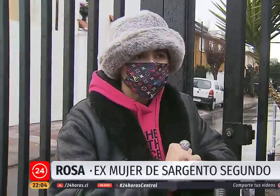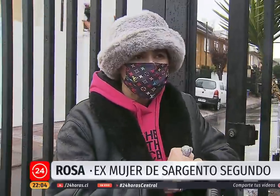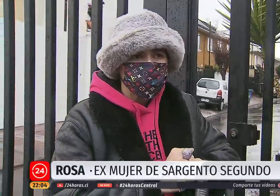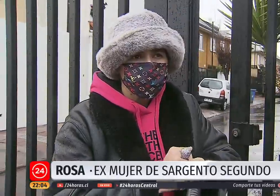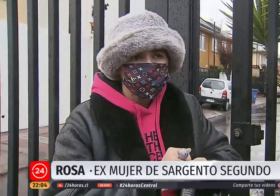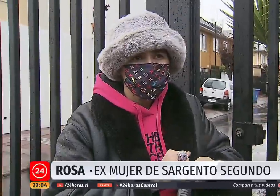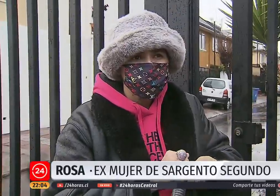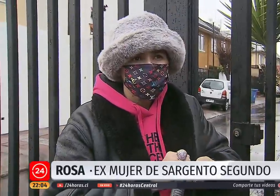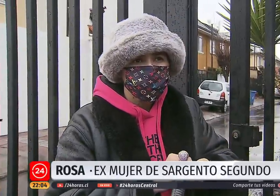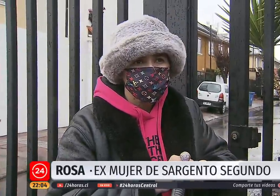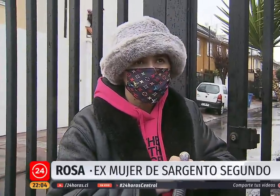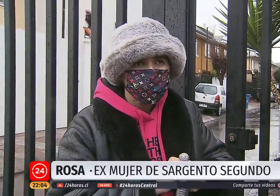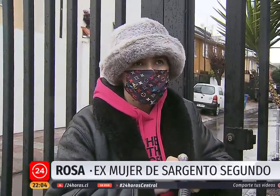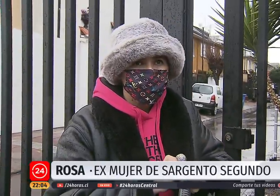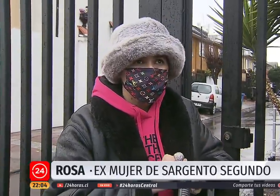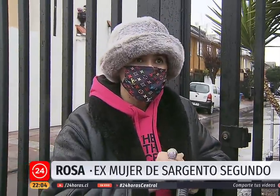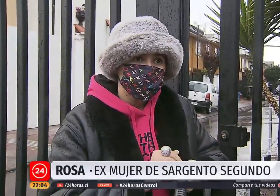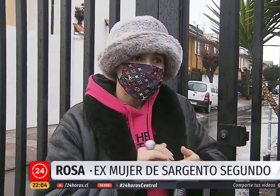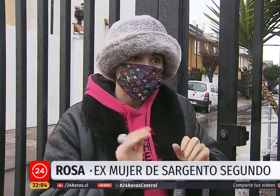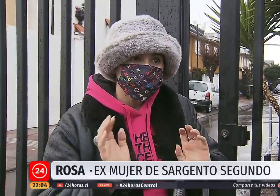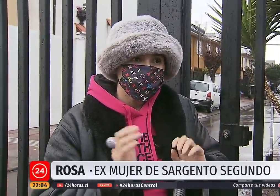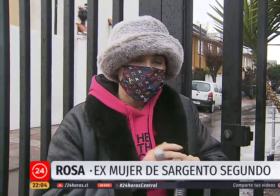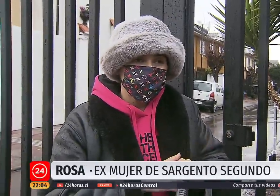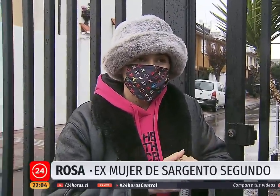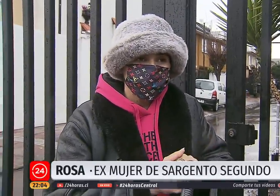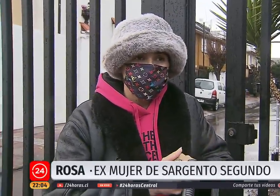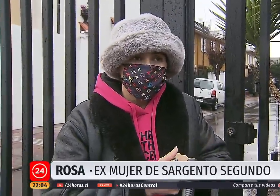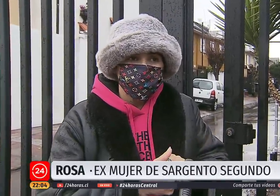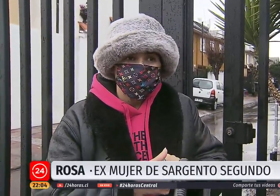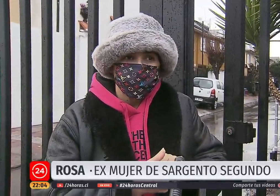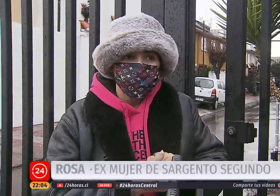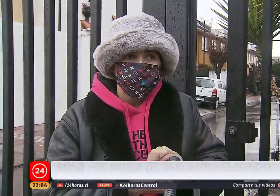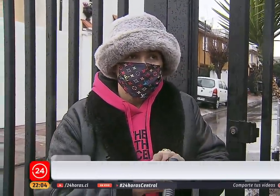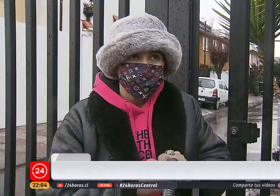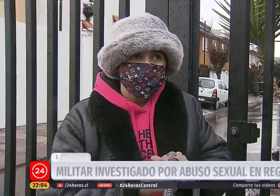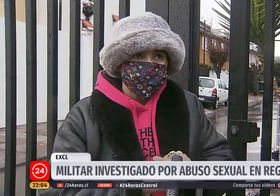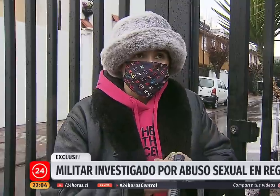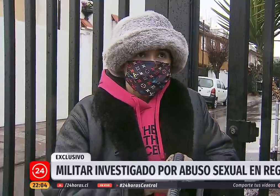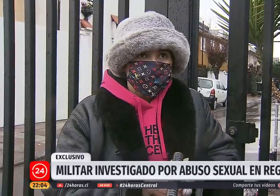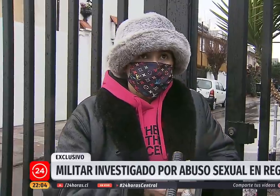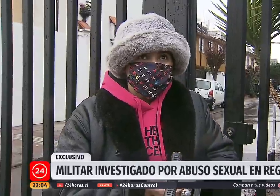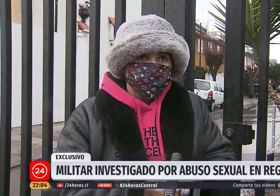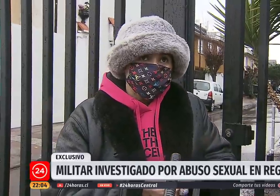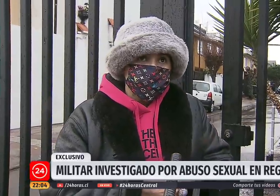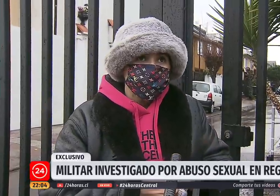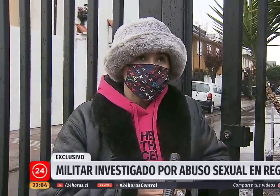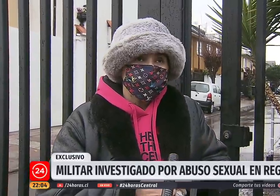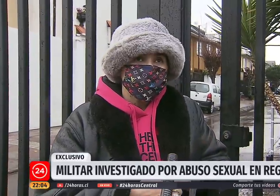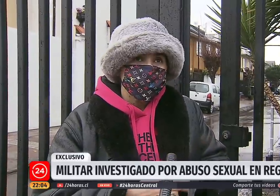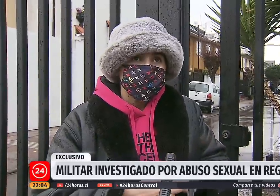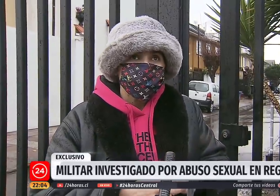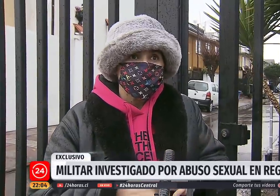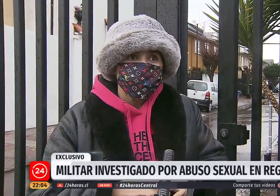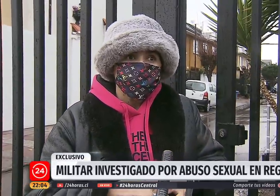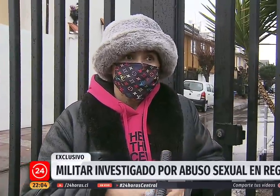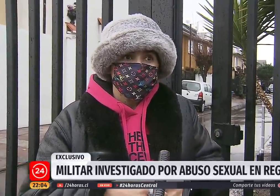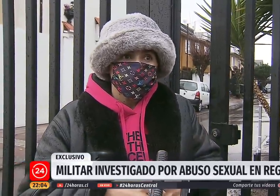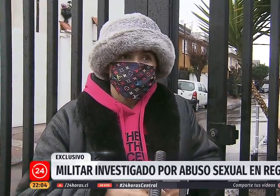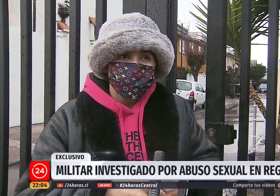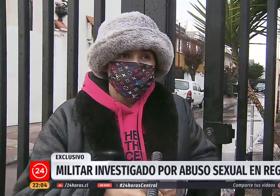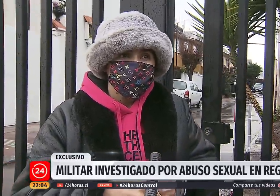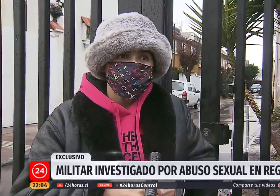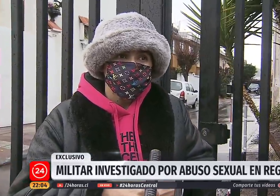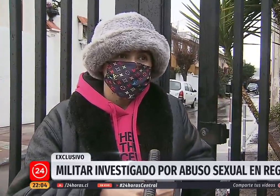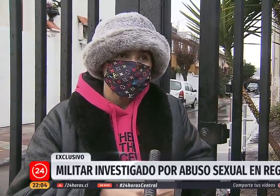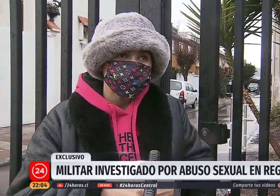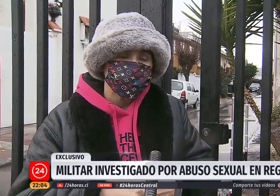acusa de violación bueno yo lo sé por las redes sociales pero algunos antecedentes que te puede